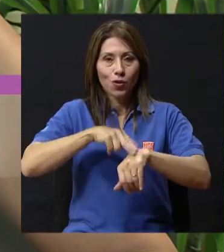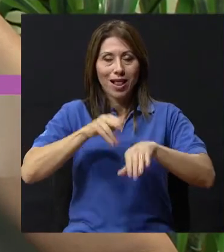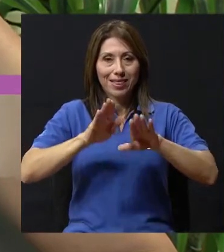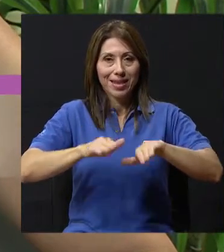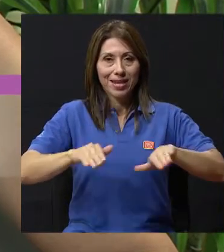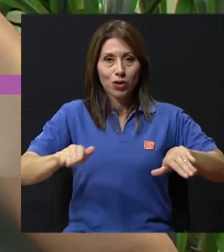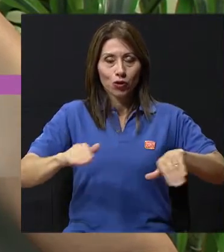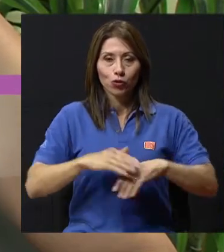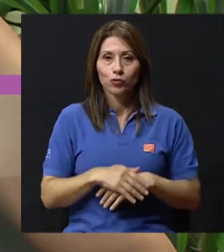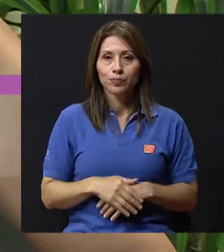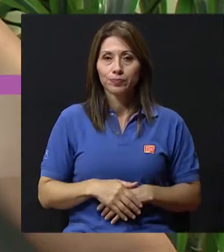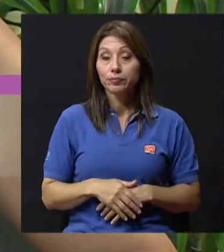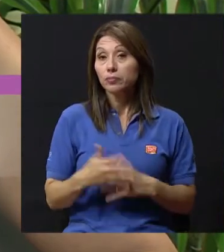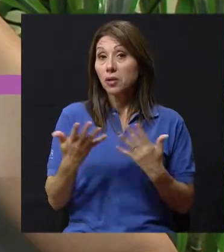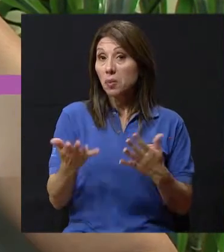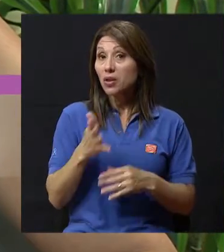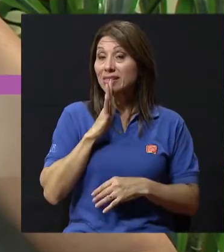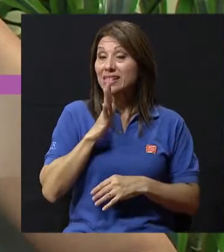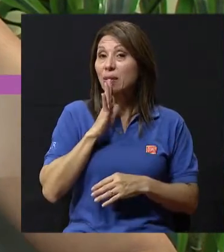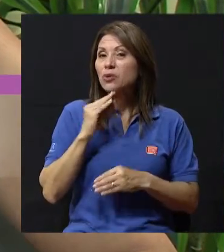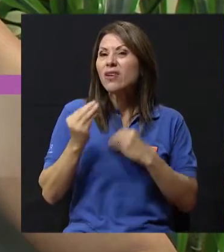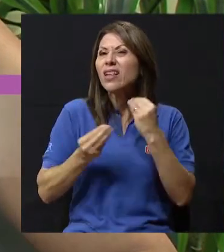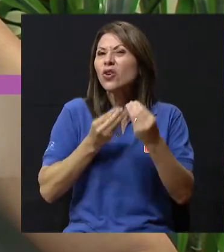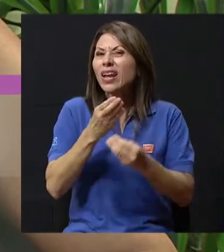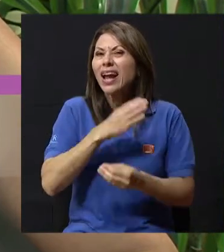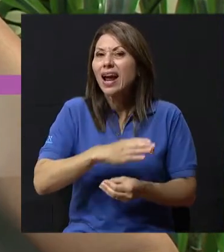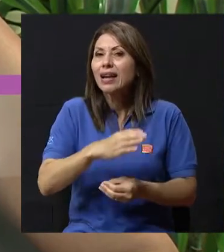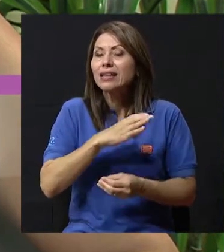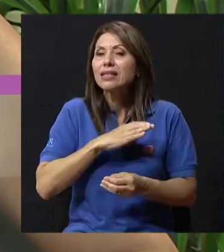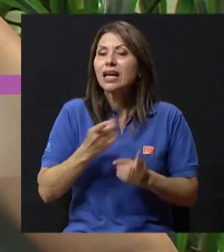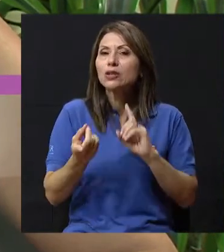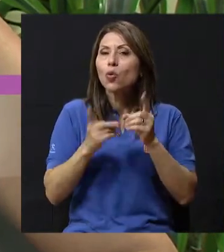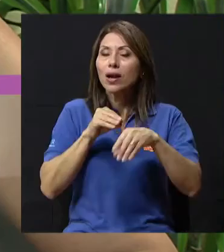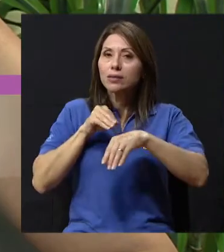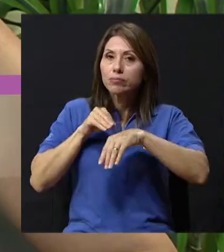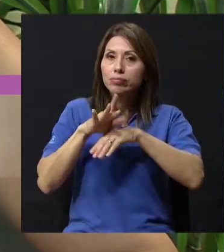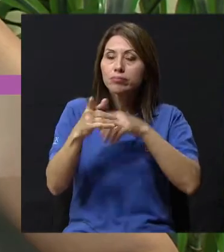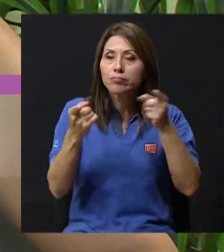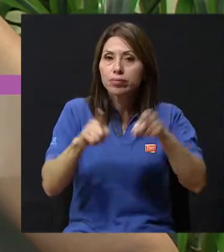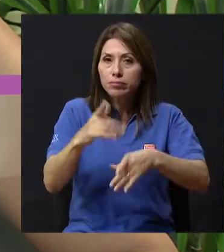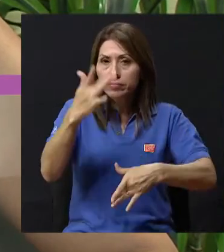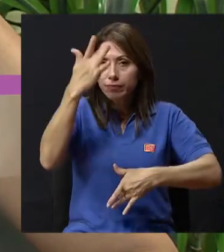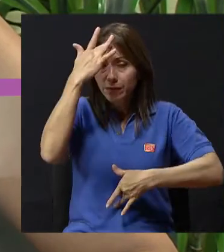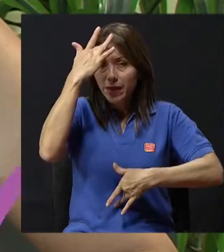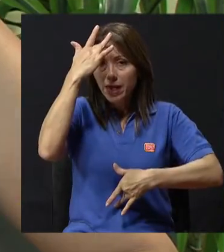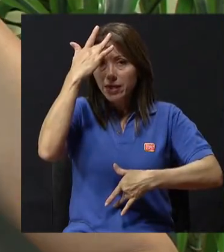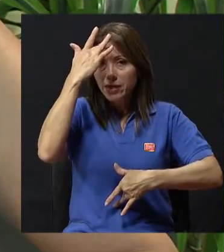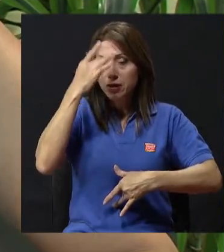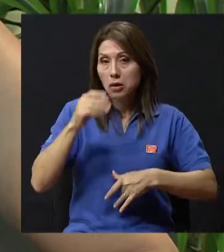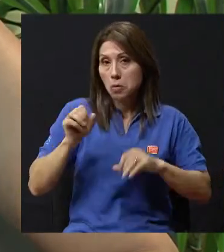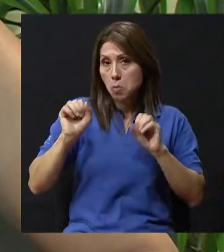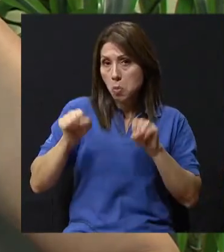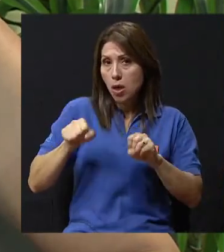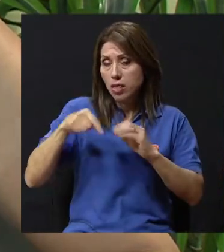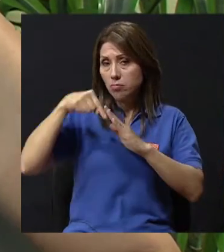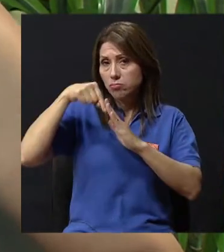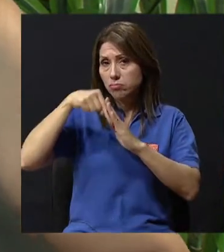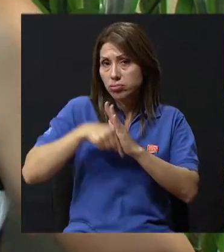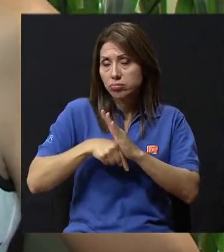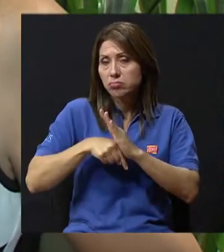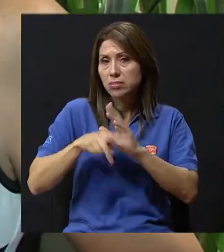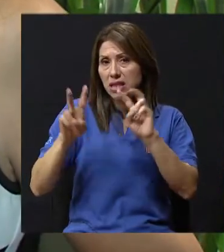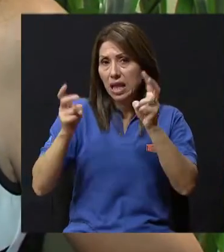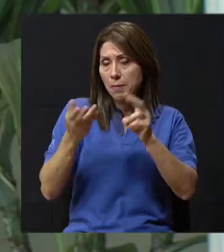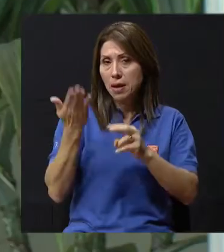lo que venimos hablando acerca de los factores desencadenantes que intervienen para esta enfermedad, si nos puede ampliar lo que veníamos